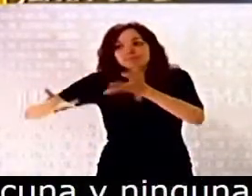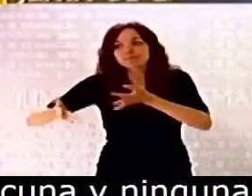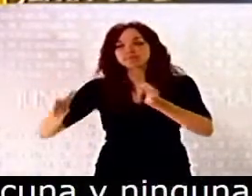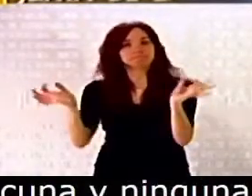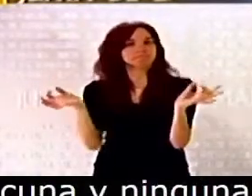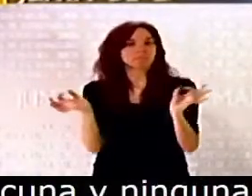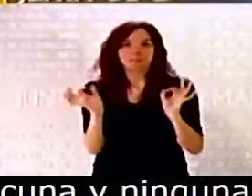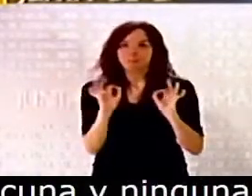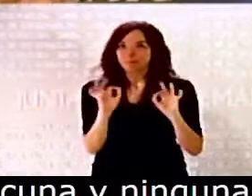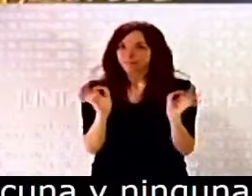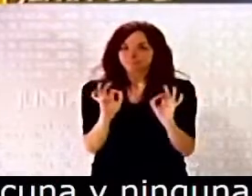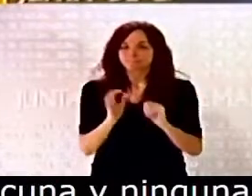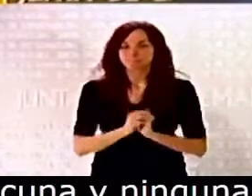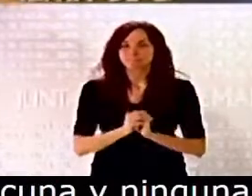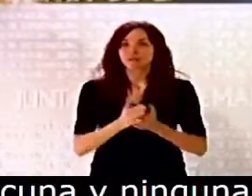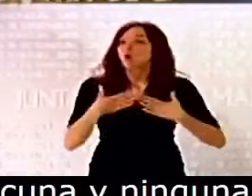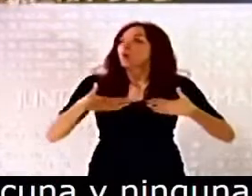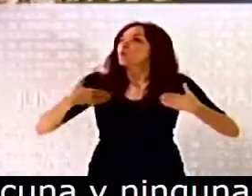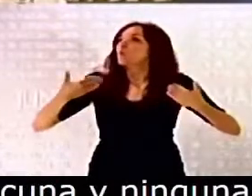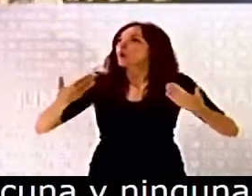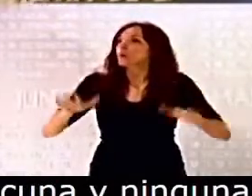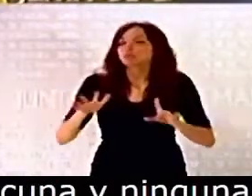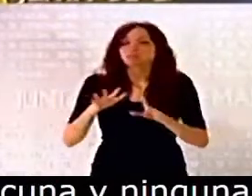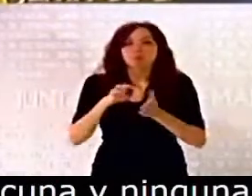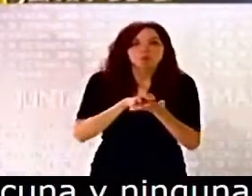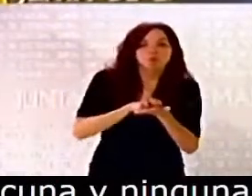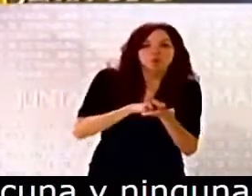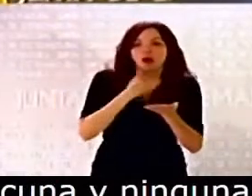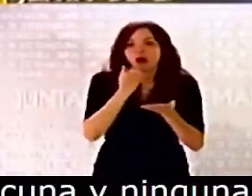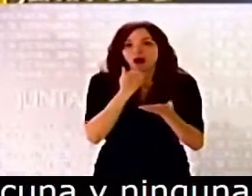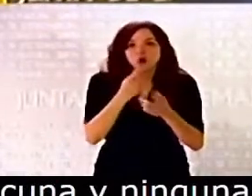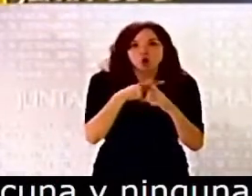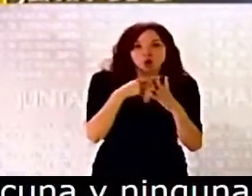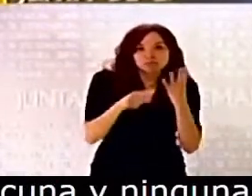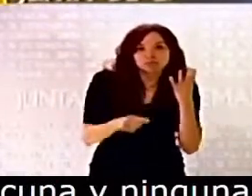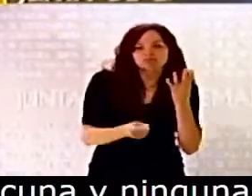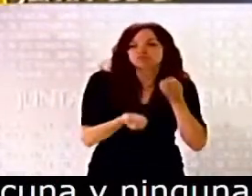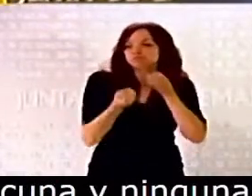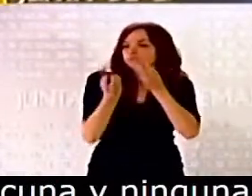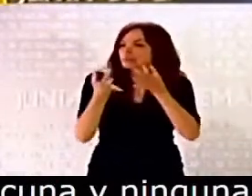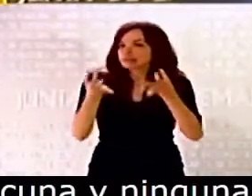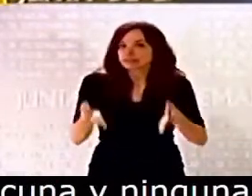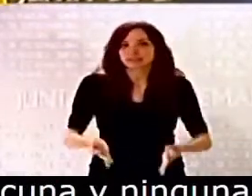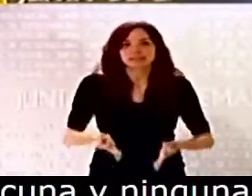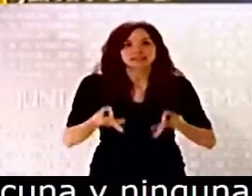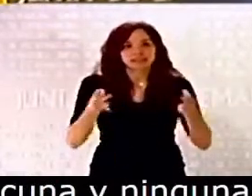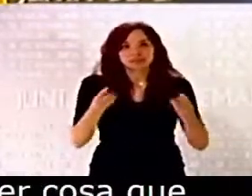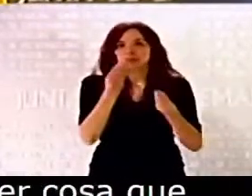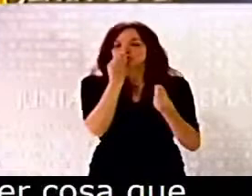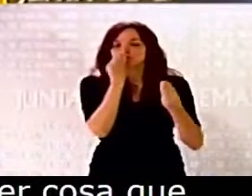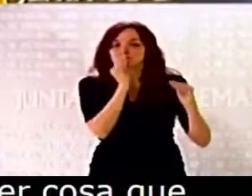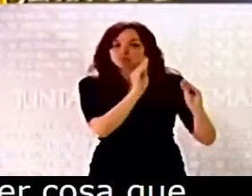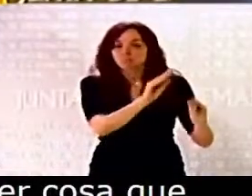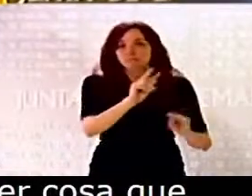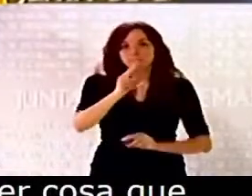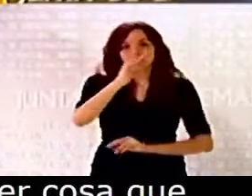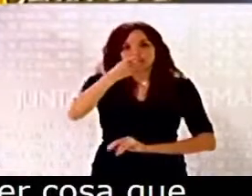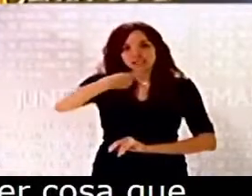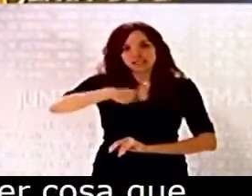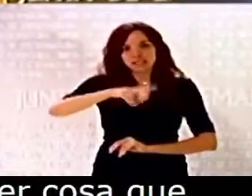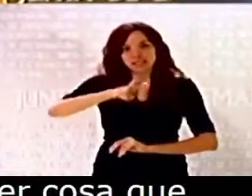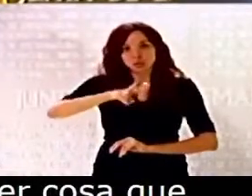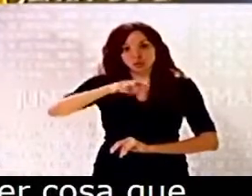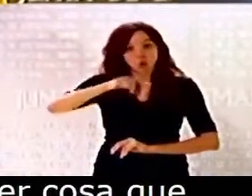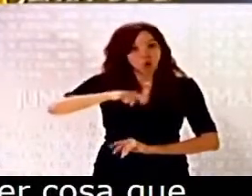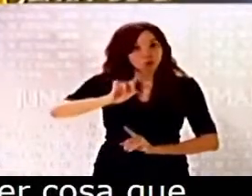pregunta de los brotes. Cualquier cosa que tengamos que comunicar lo haremos siempre a través del vicepresidente segundo, si no hoy, mañana, en el caso